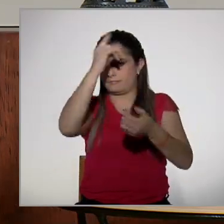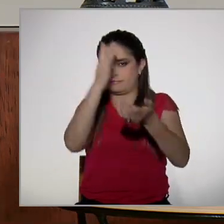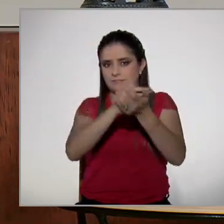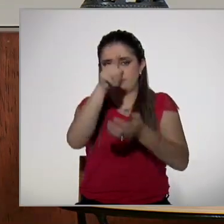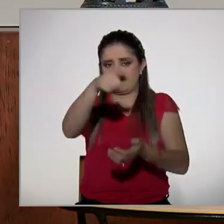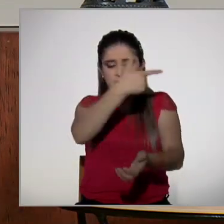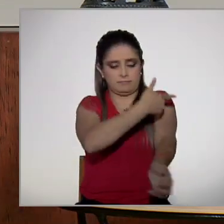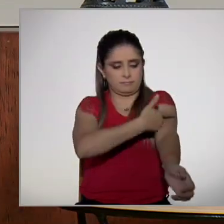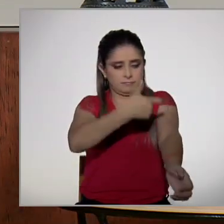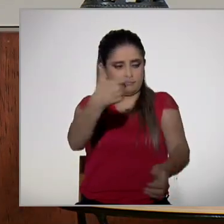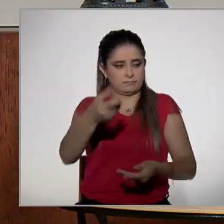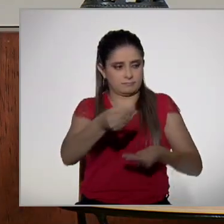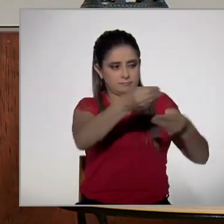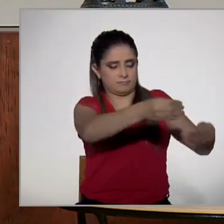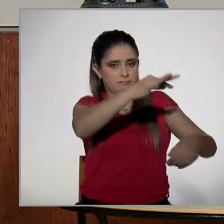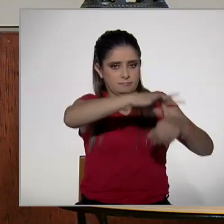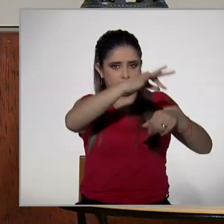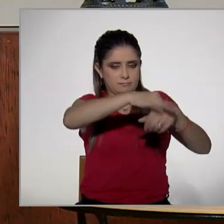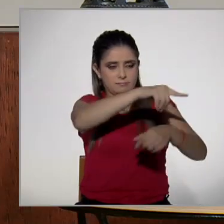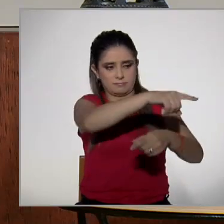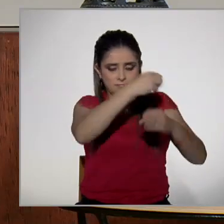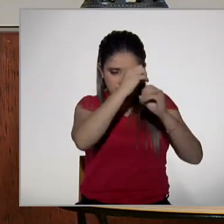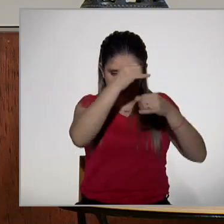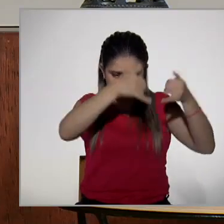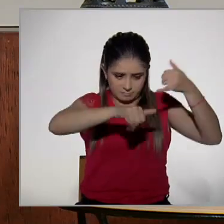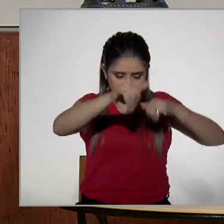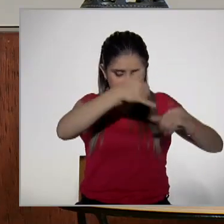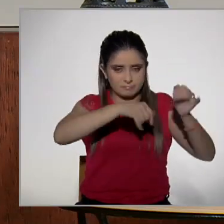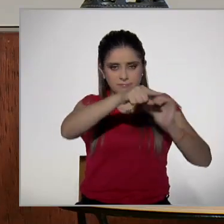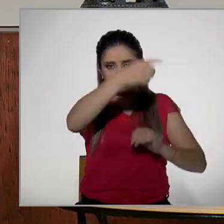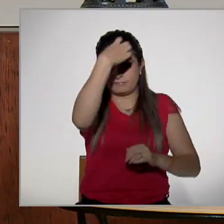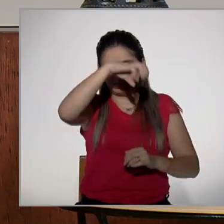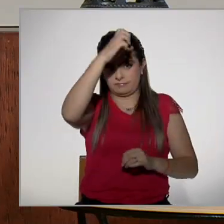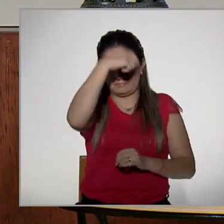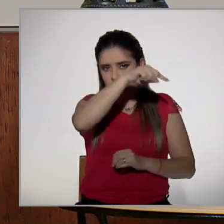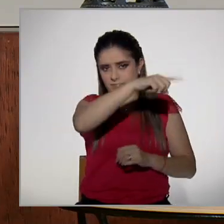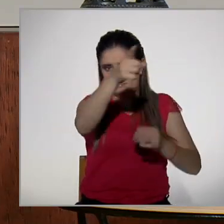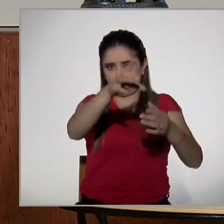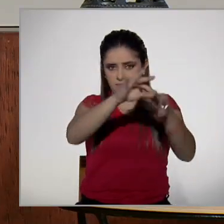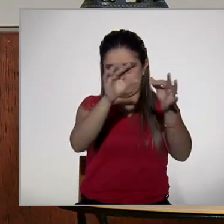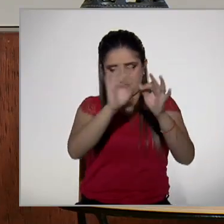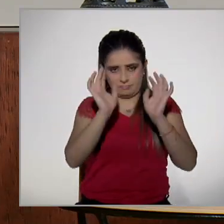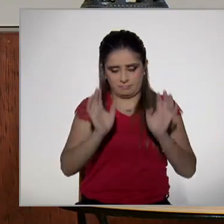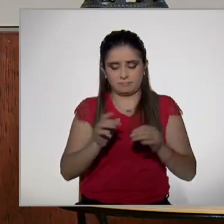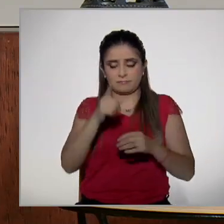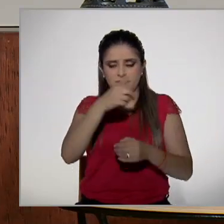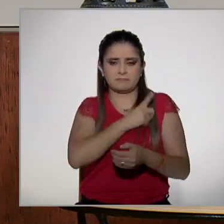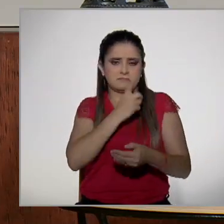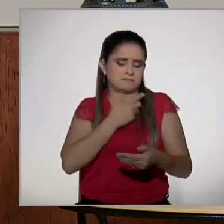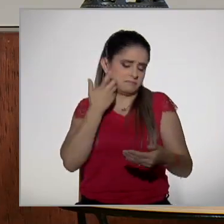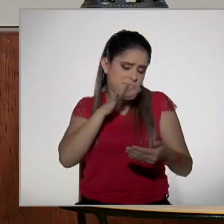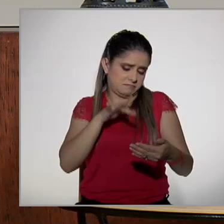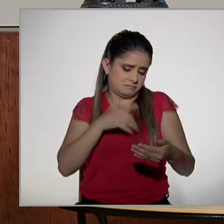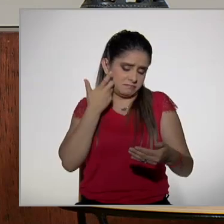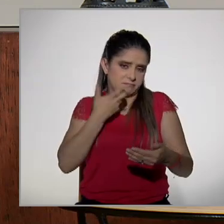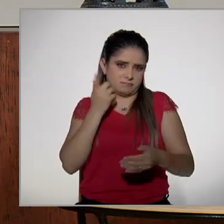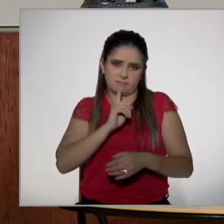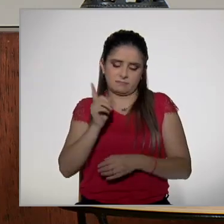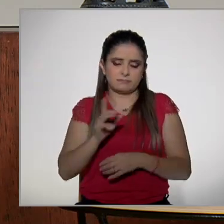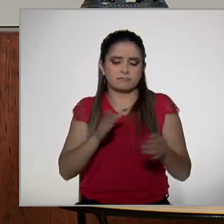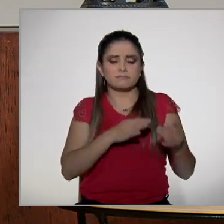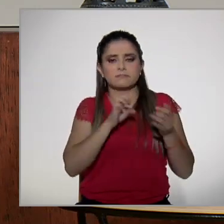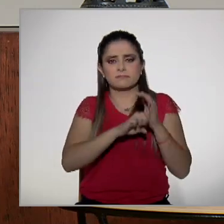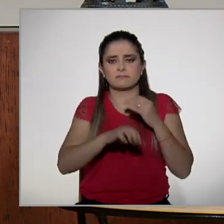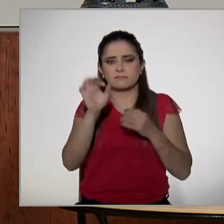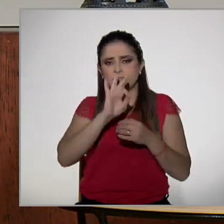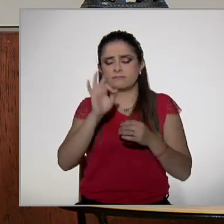hemática se estudia para saber qué tipo de anemia entonces ya tengo una biometría hemática y esto se puede hacer mientras esté arreglando la paciente no hay una